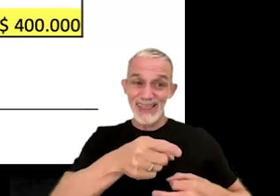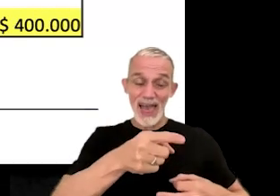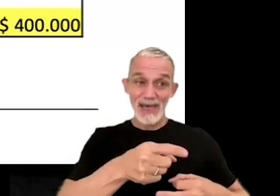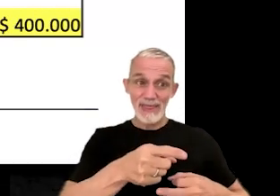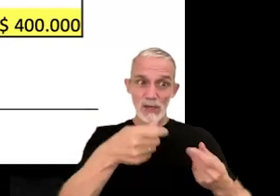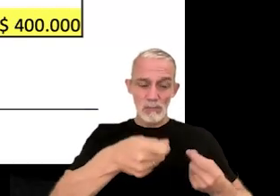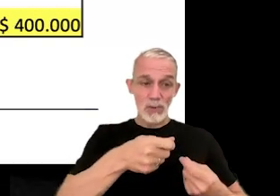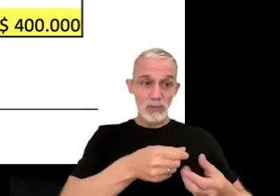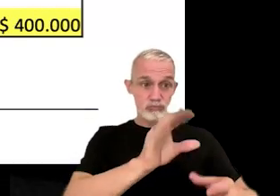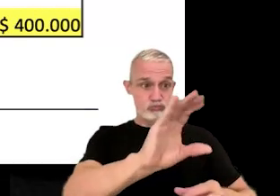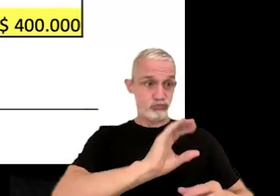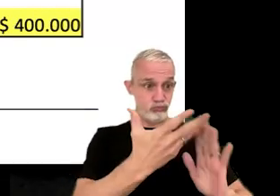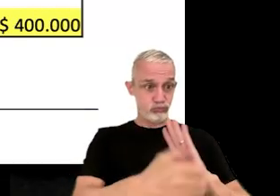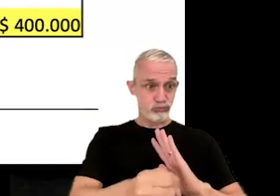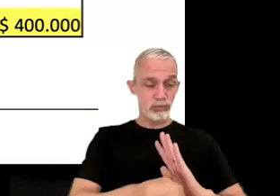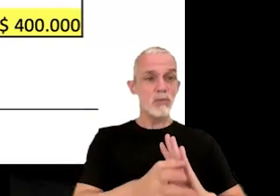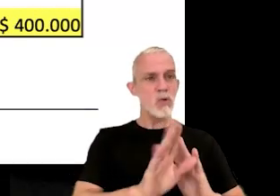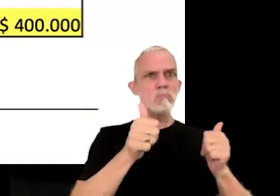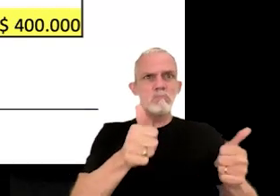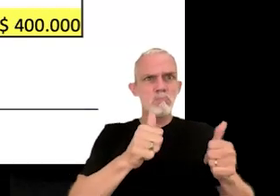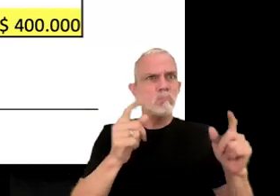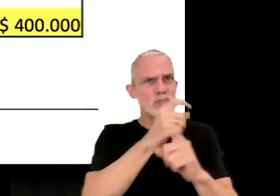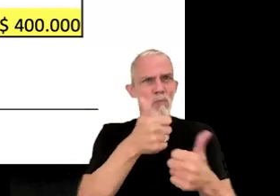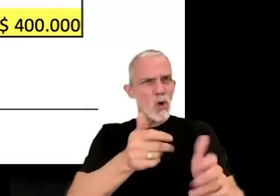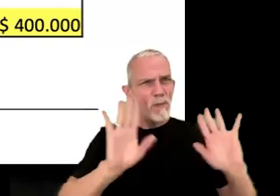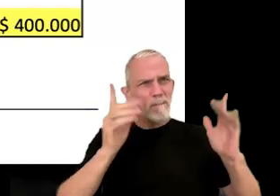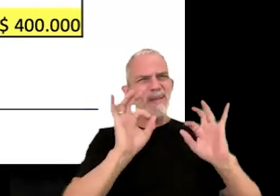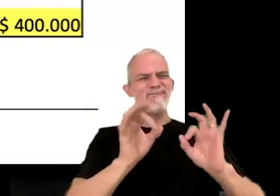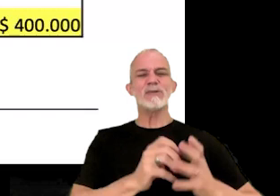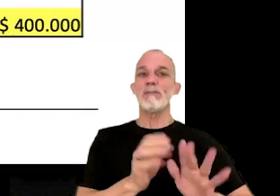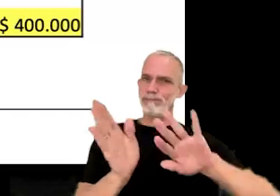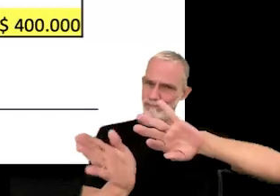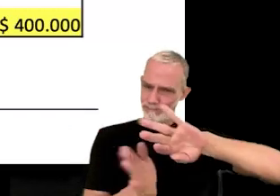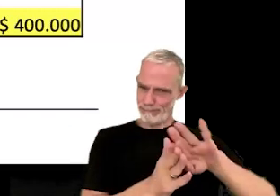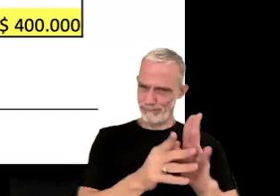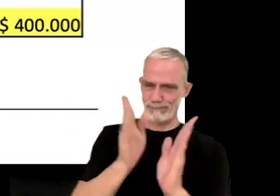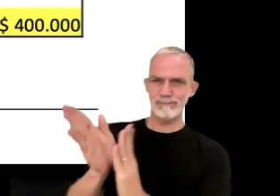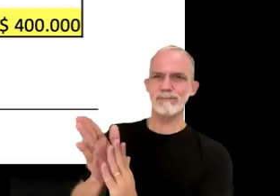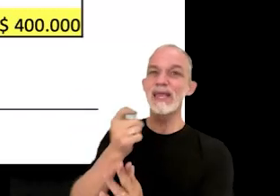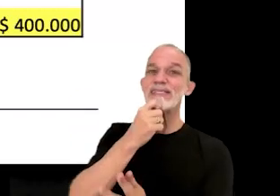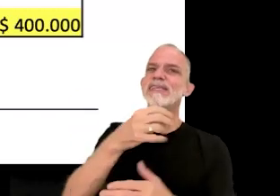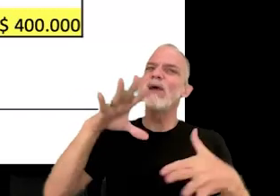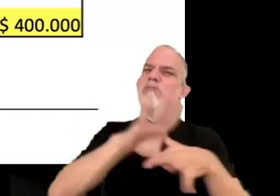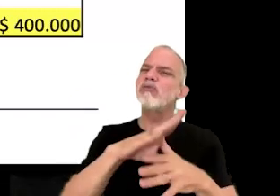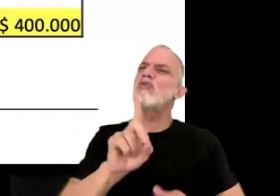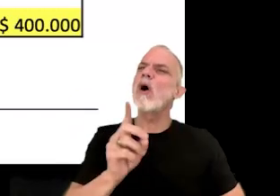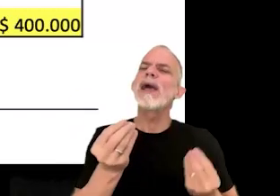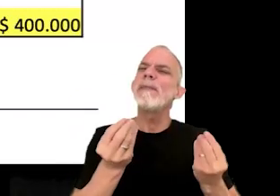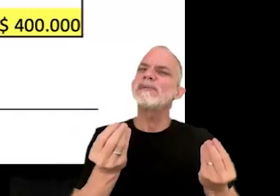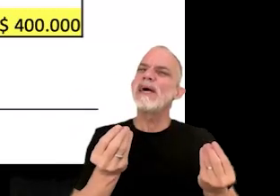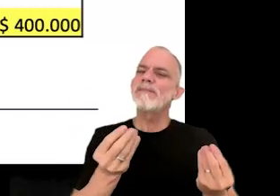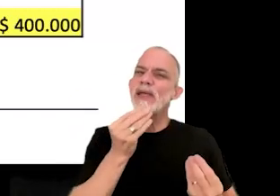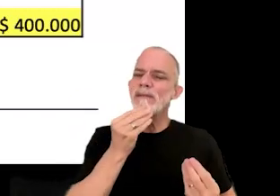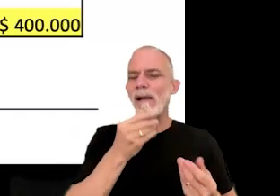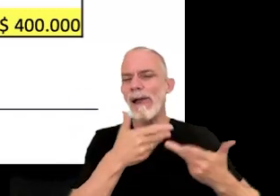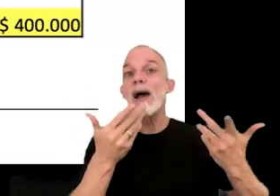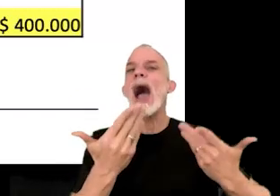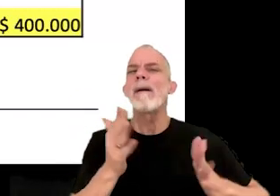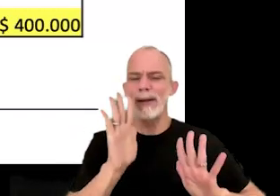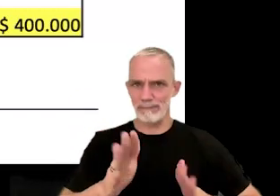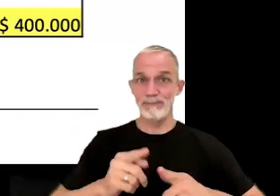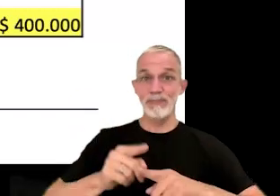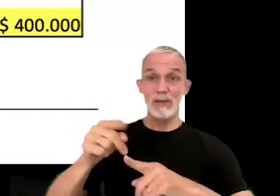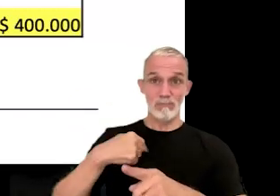de retenciones, no habría ningún problema. Ahora, ¿qué hubiese pasado si esto no es correcto? Entonces,